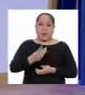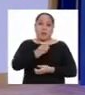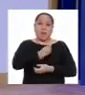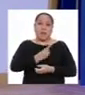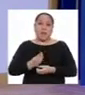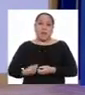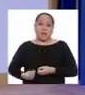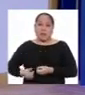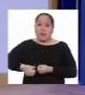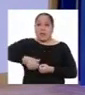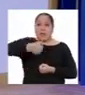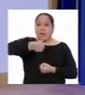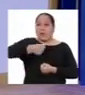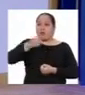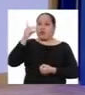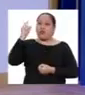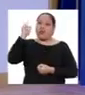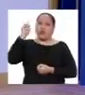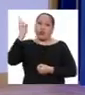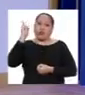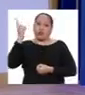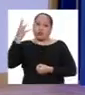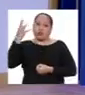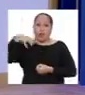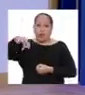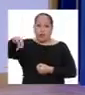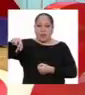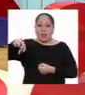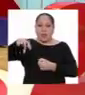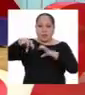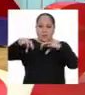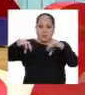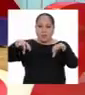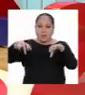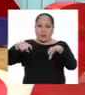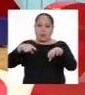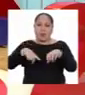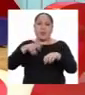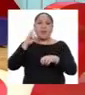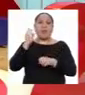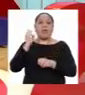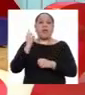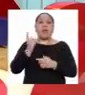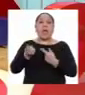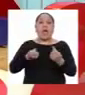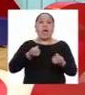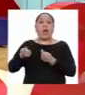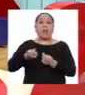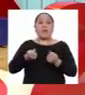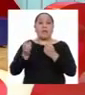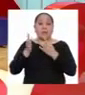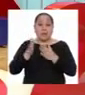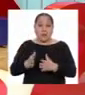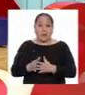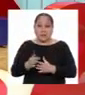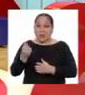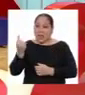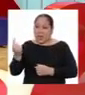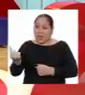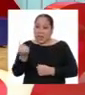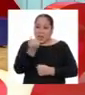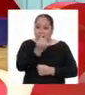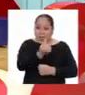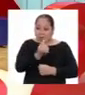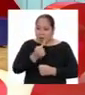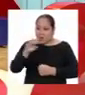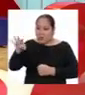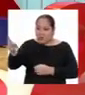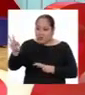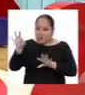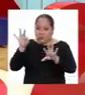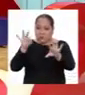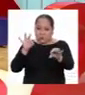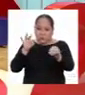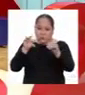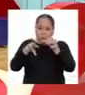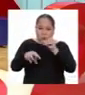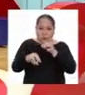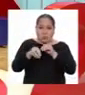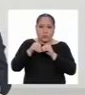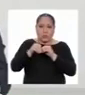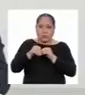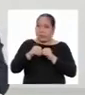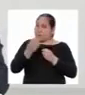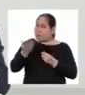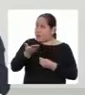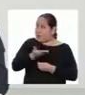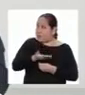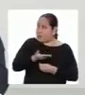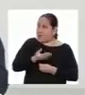directivos, docentes y personal administrativo. Y de cada uno de ellos hacer una muestra aleatoria simple. ¿Así